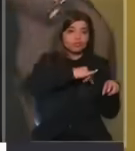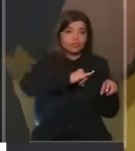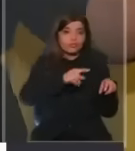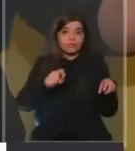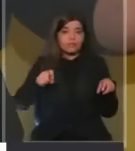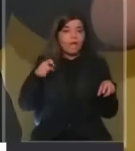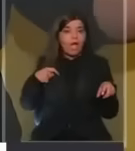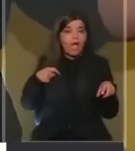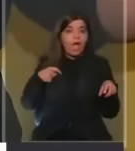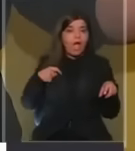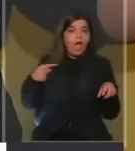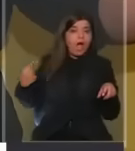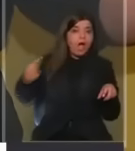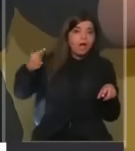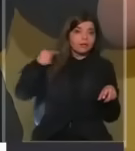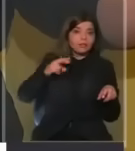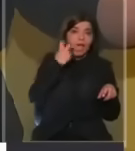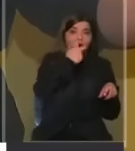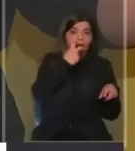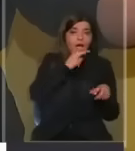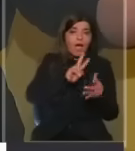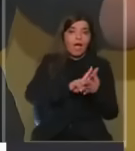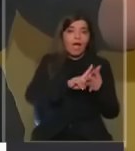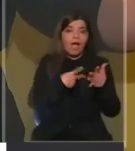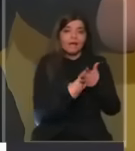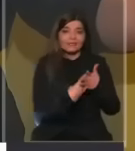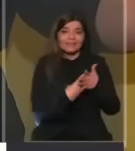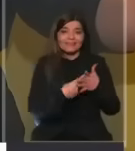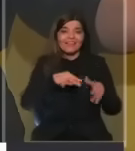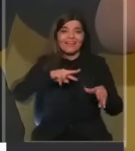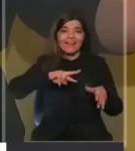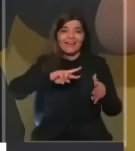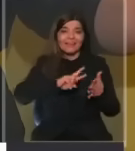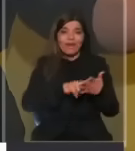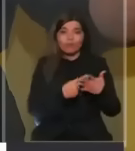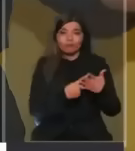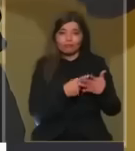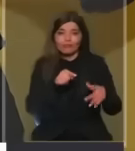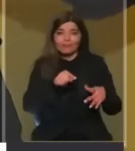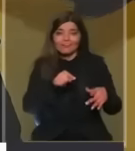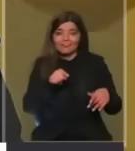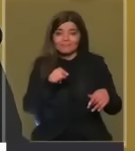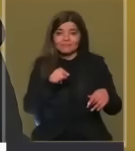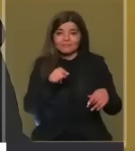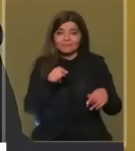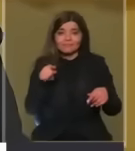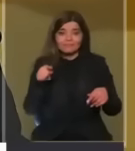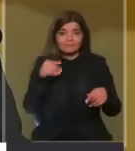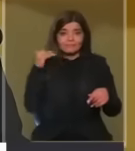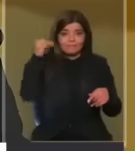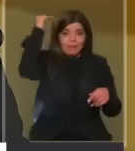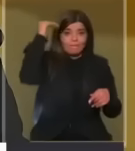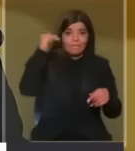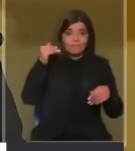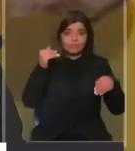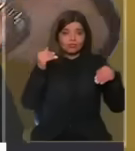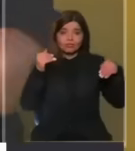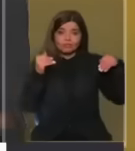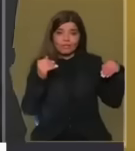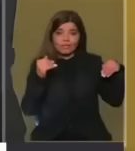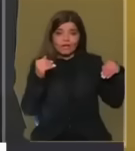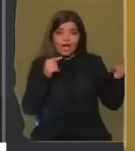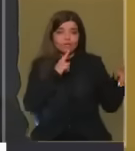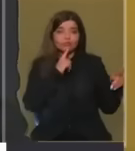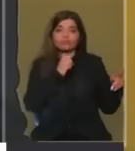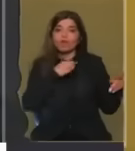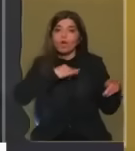traductor. Pancho iba a mi mano izquierda, atrás, y Tony manejaba.